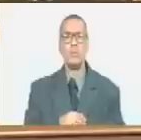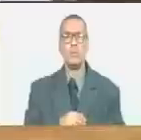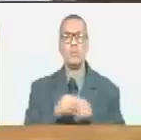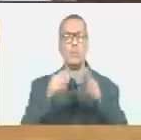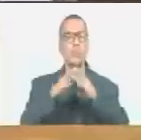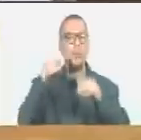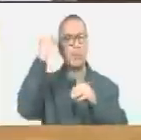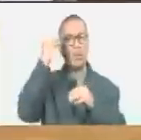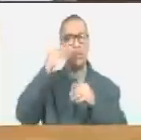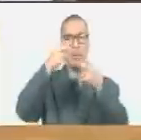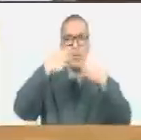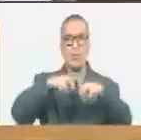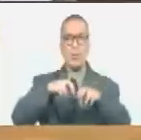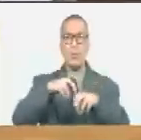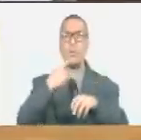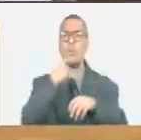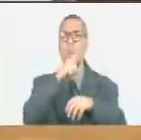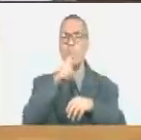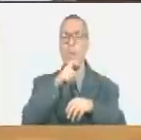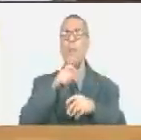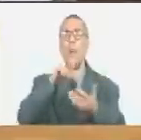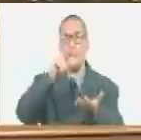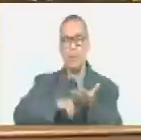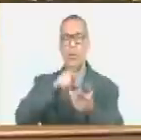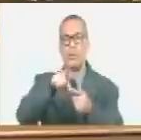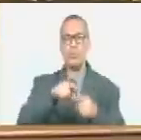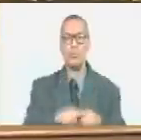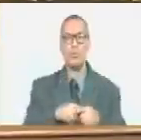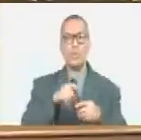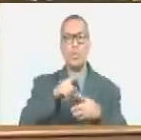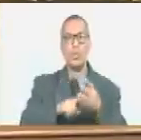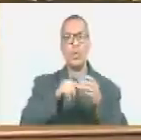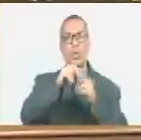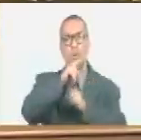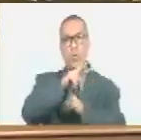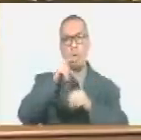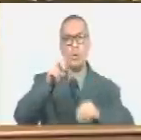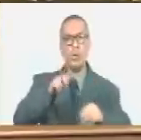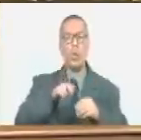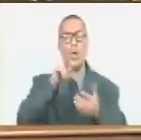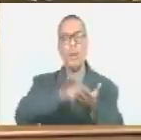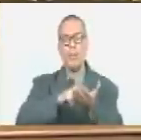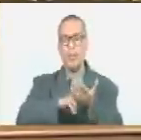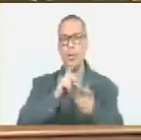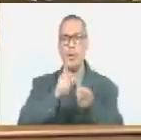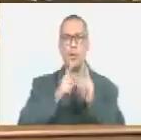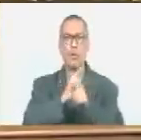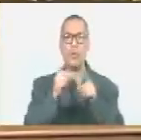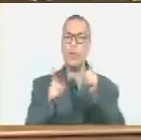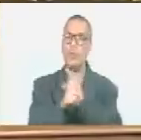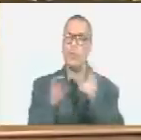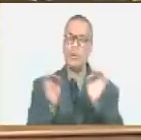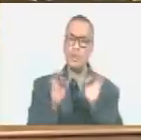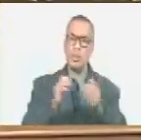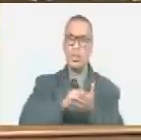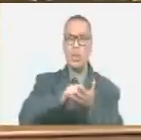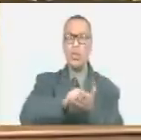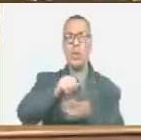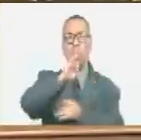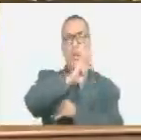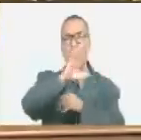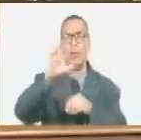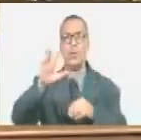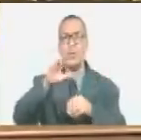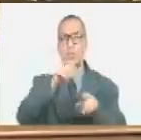En consideración el epígrafe. Queda aprobado. Siguiente. 93. Se propone aprobar con modificaciones el contenido del artículo